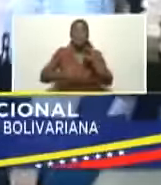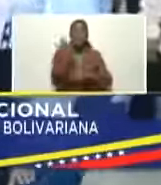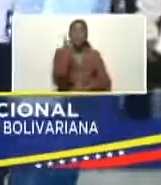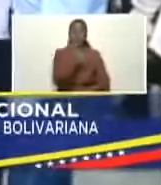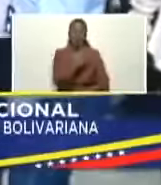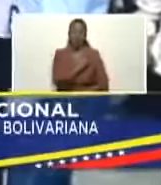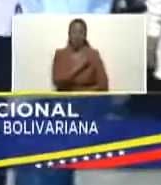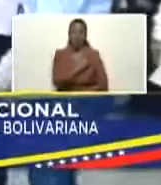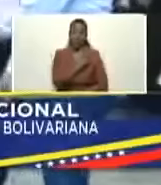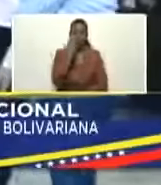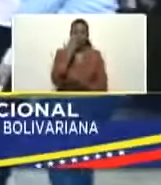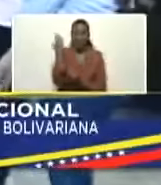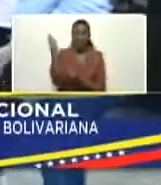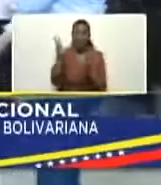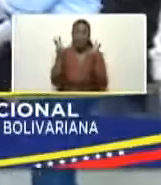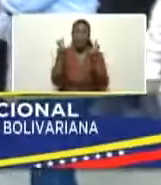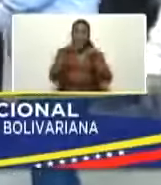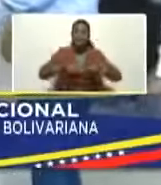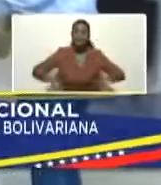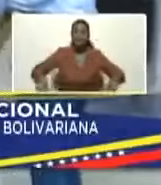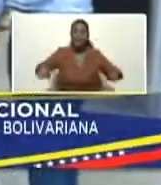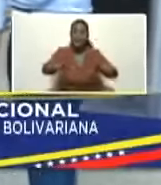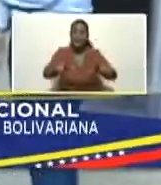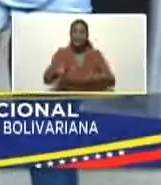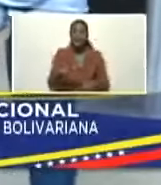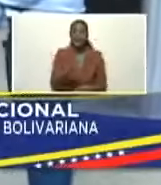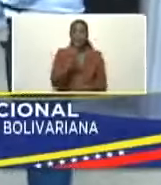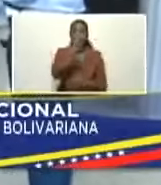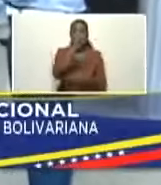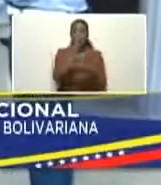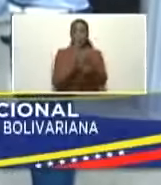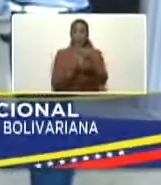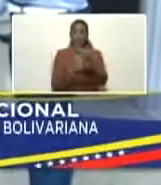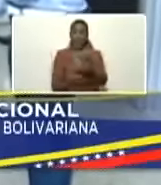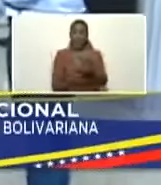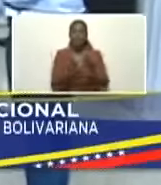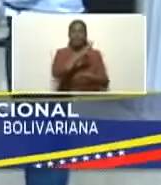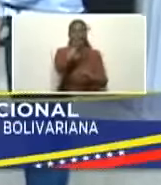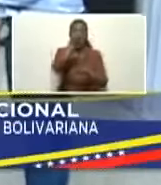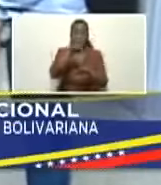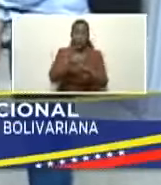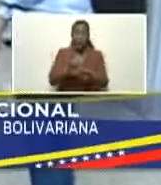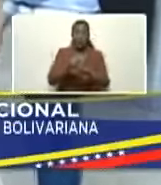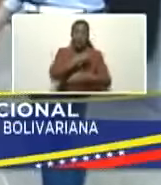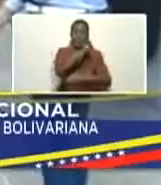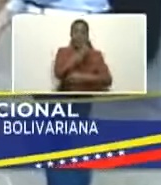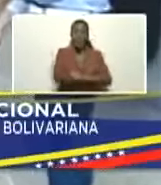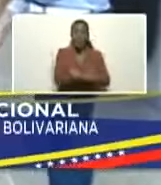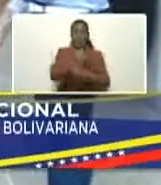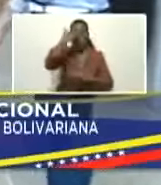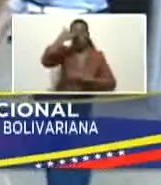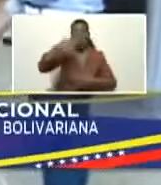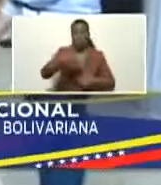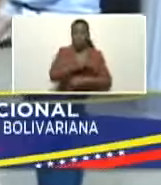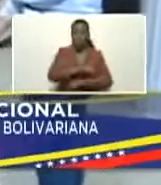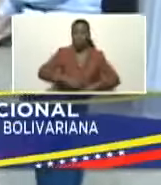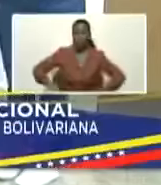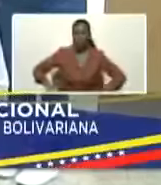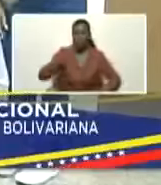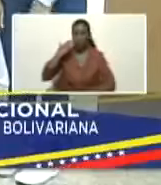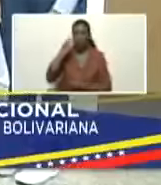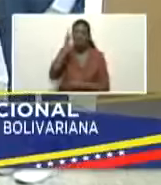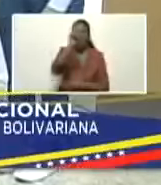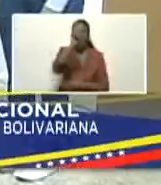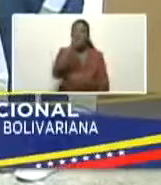bella nueva sede de la Universidad Nacional de la Fuerza Armada Nacional Bolivariana, la